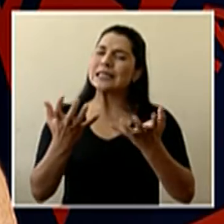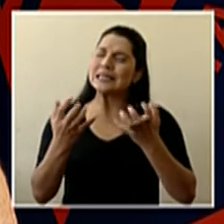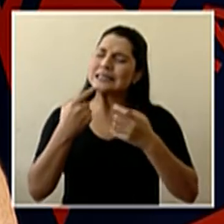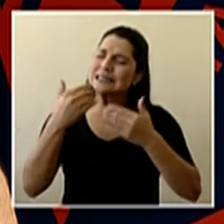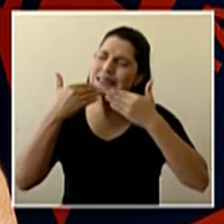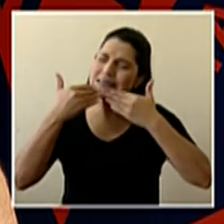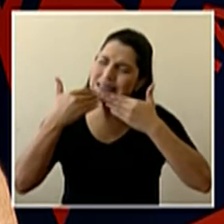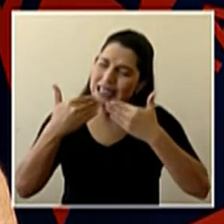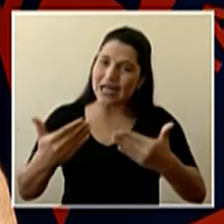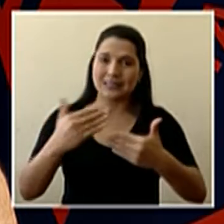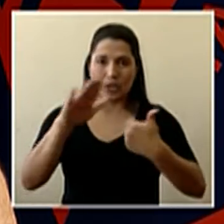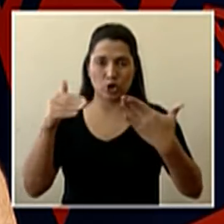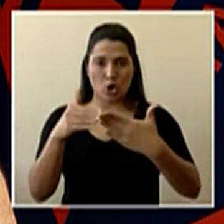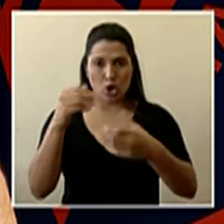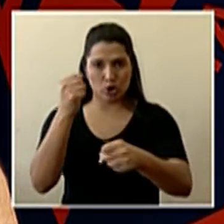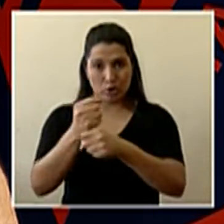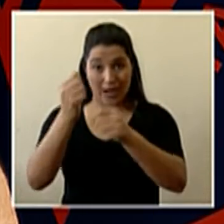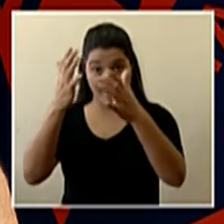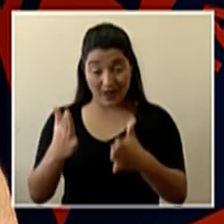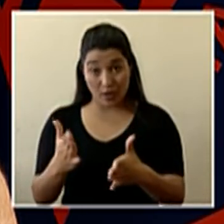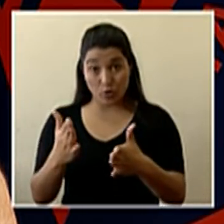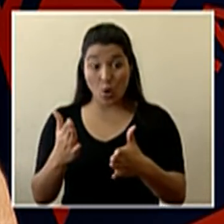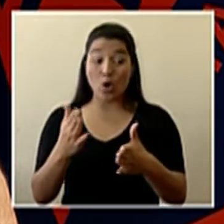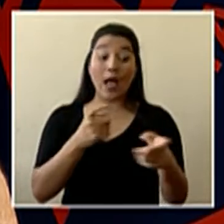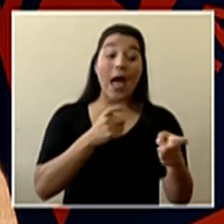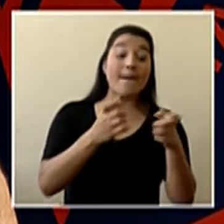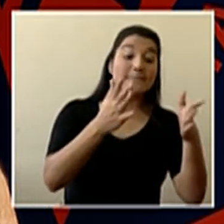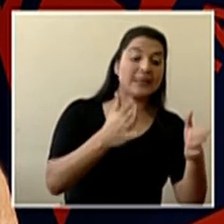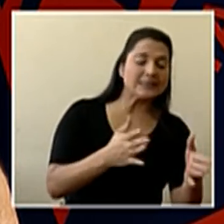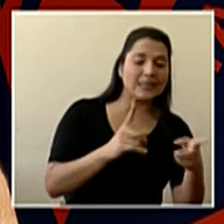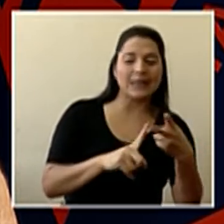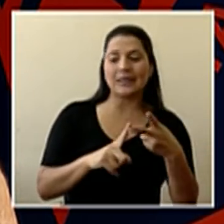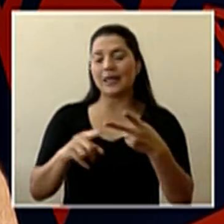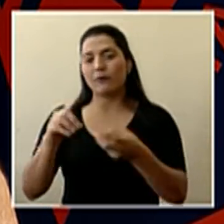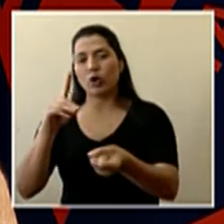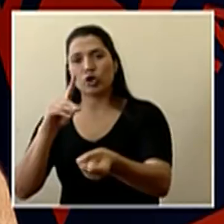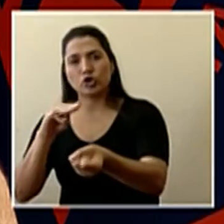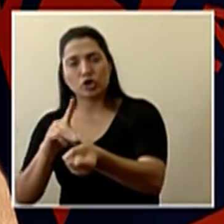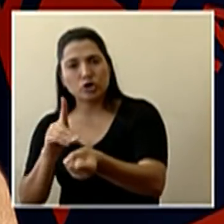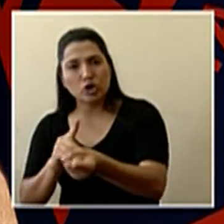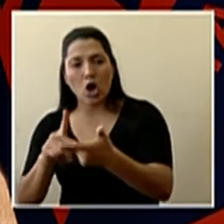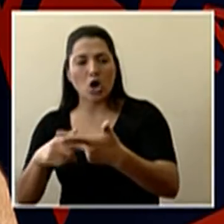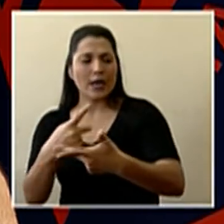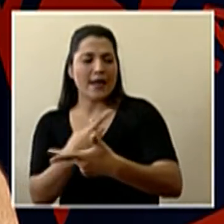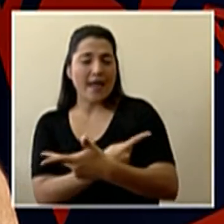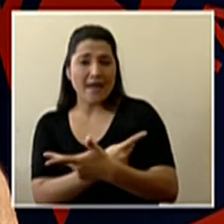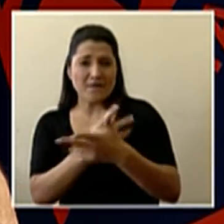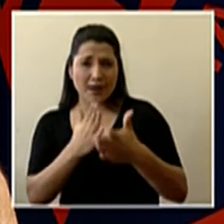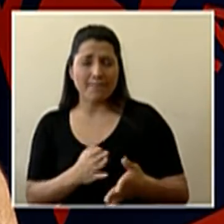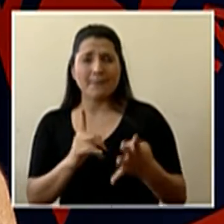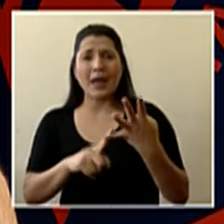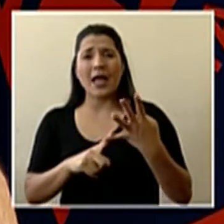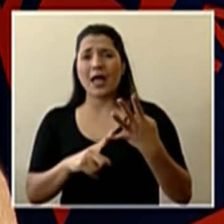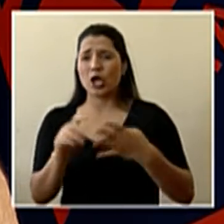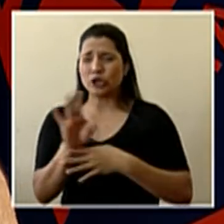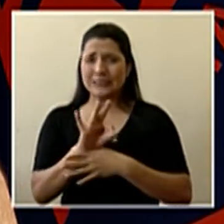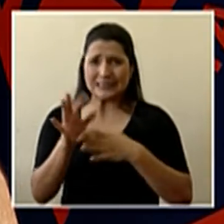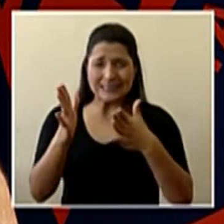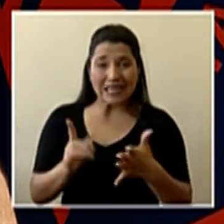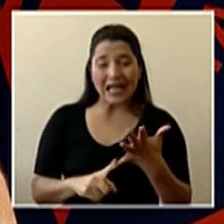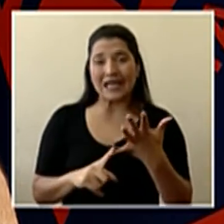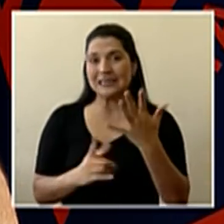a todos los funcionarios, tanto de la parte administrativa como de la parte médica, enfermería, terapistas, técnicos, todos los que